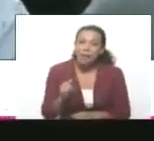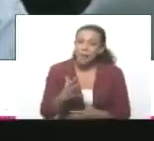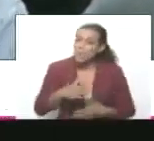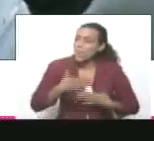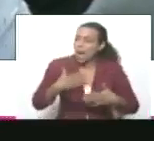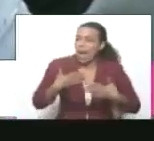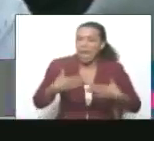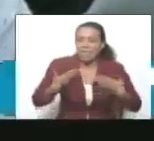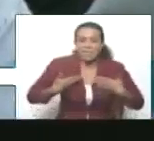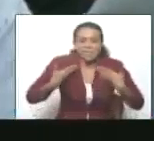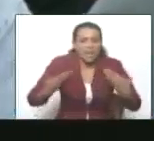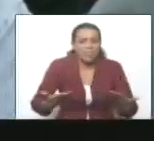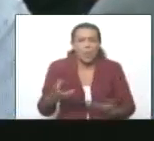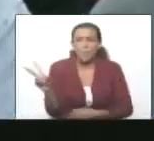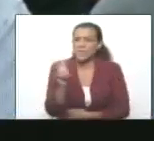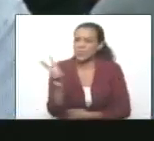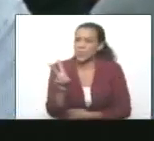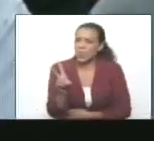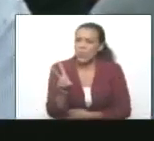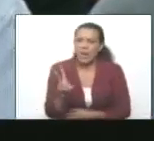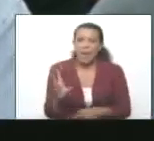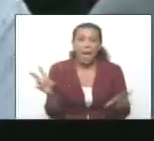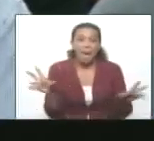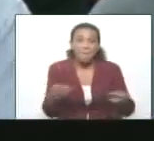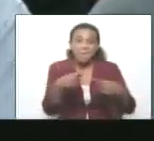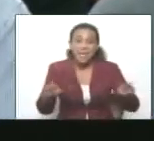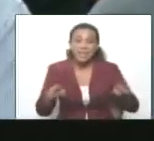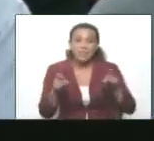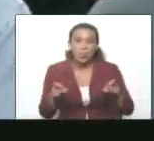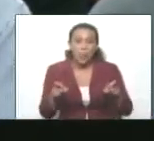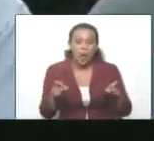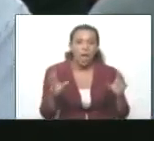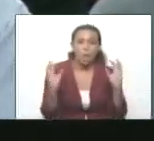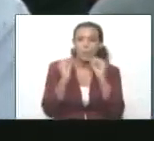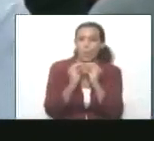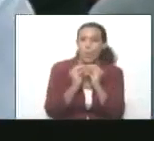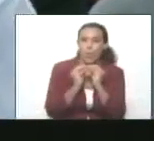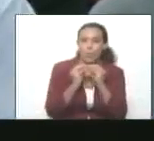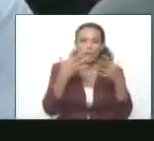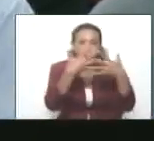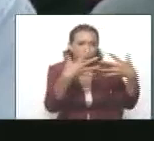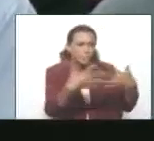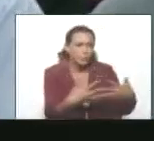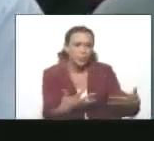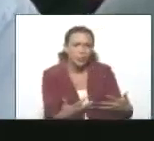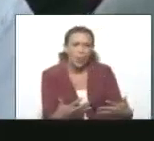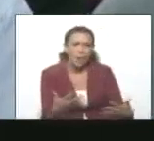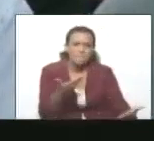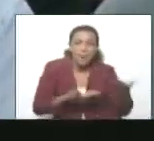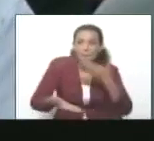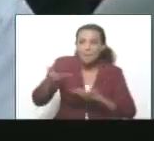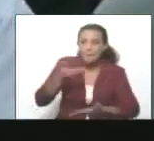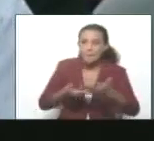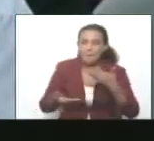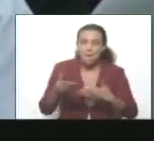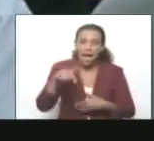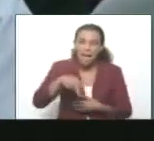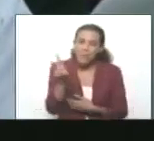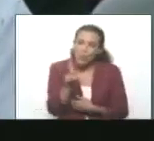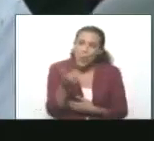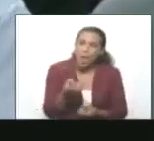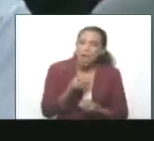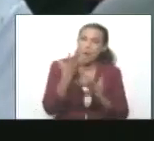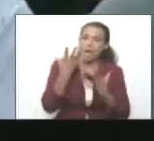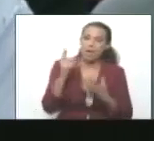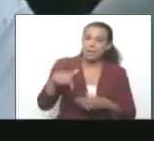encantados con Venezuela. La música tiene consonancias, tiene disonancias, mucho más consonancias do que disonancias, y